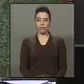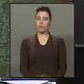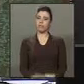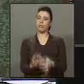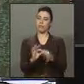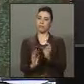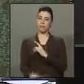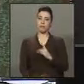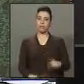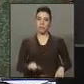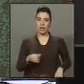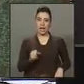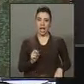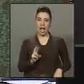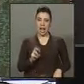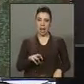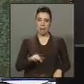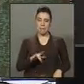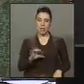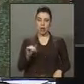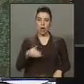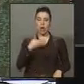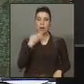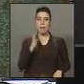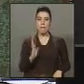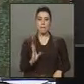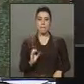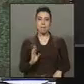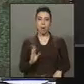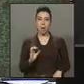Gracias, diputado Jaramillo. Tiene la palabra el diputado Gabriel Boris.